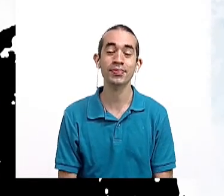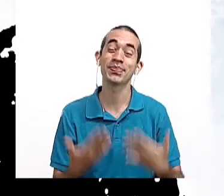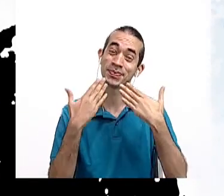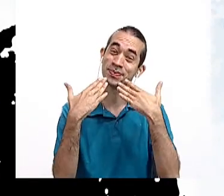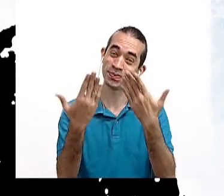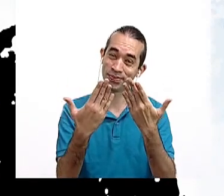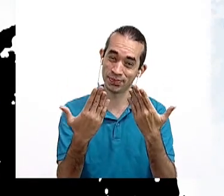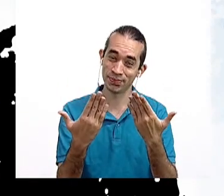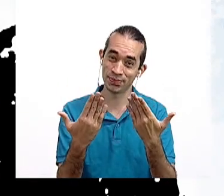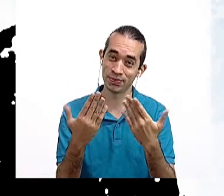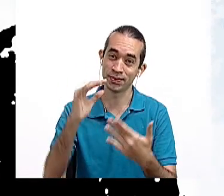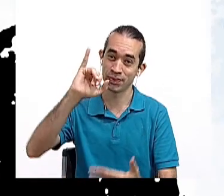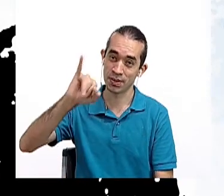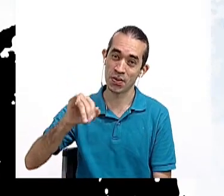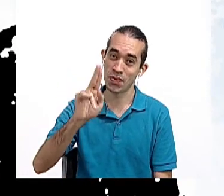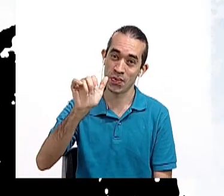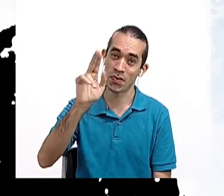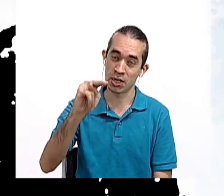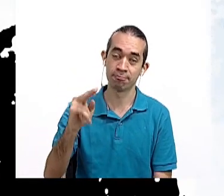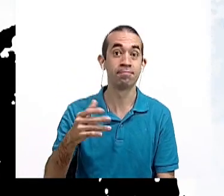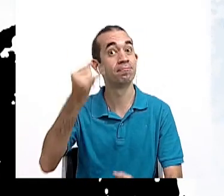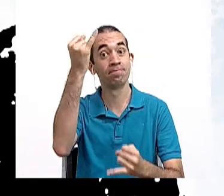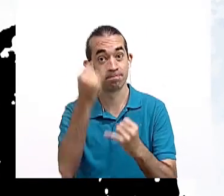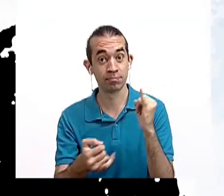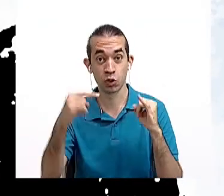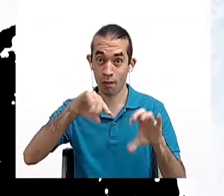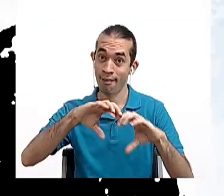Muchísimas gracias, Juan. Bueno, esto ha sido todo por hoy.